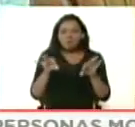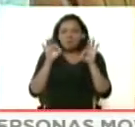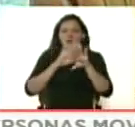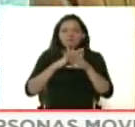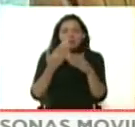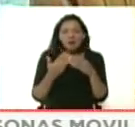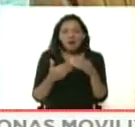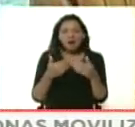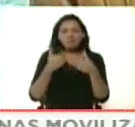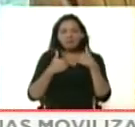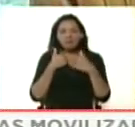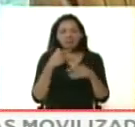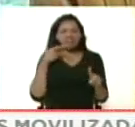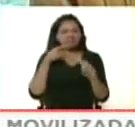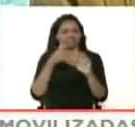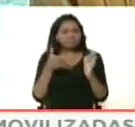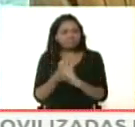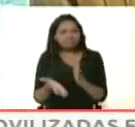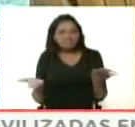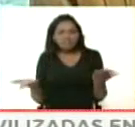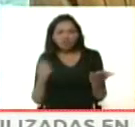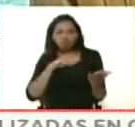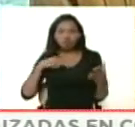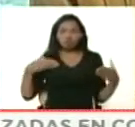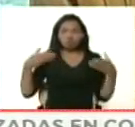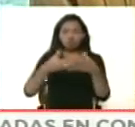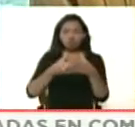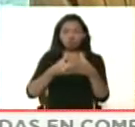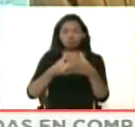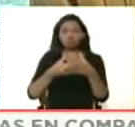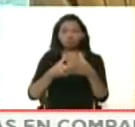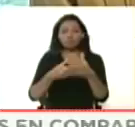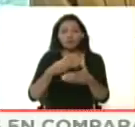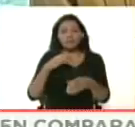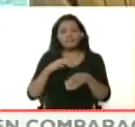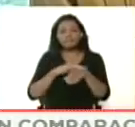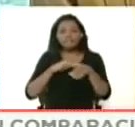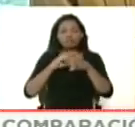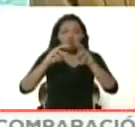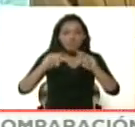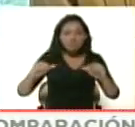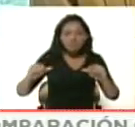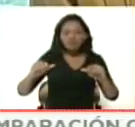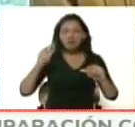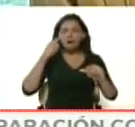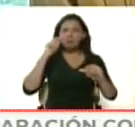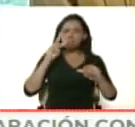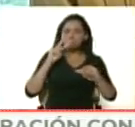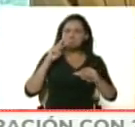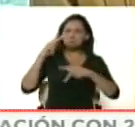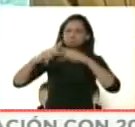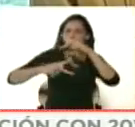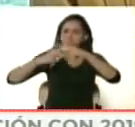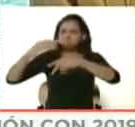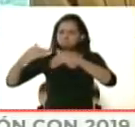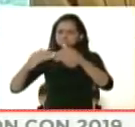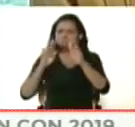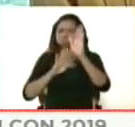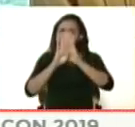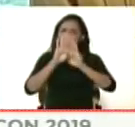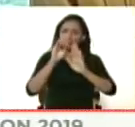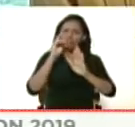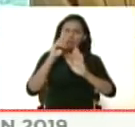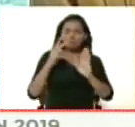es un miércoles dedicado. Estaba reunido con el ministro Castosoteldo, viendo todos los procesos